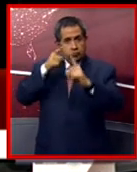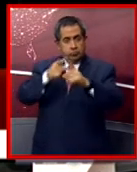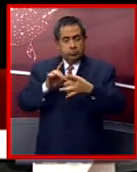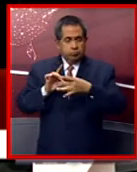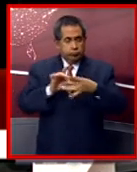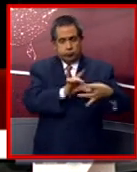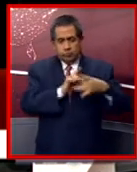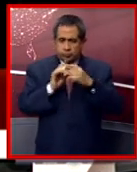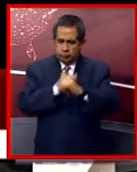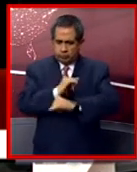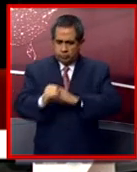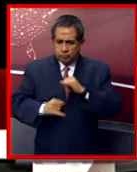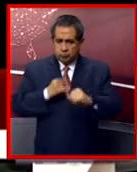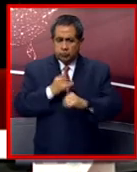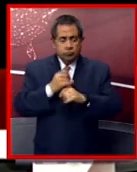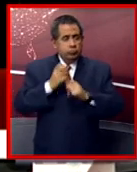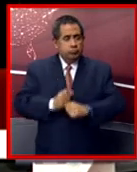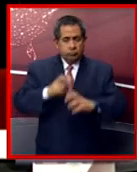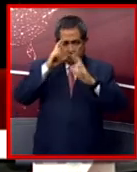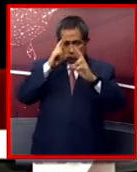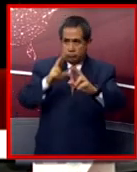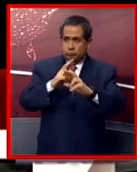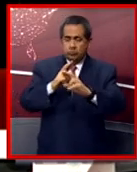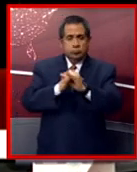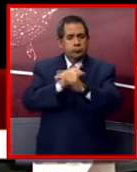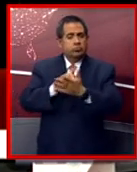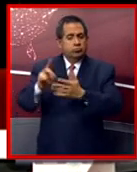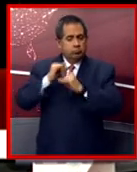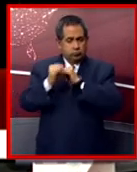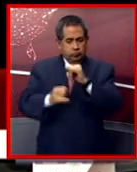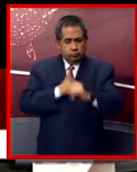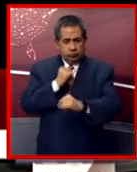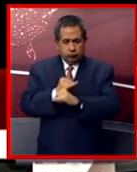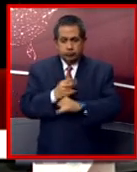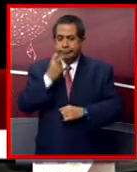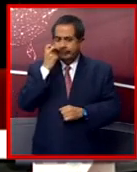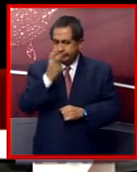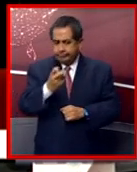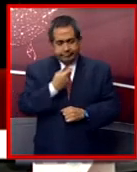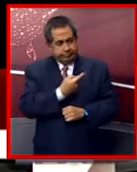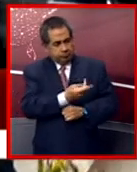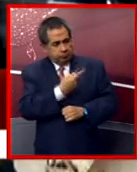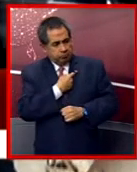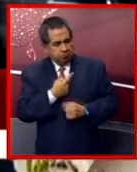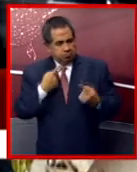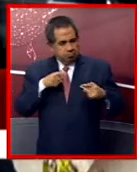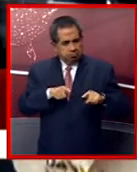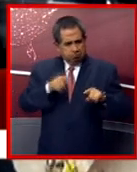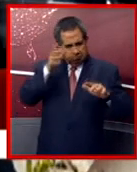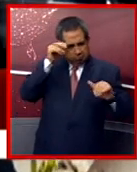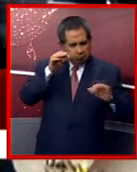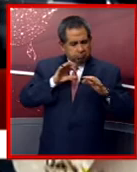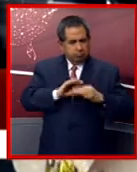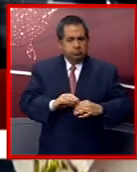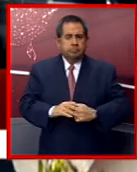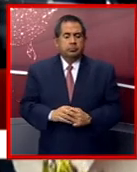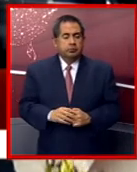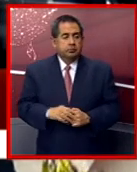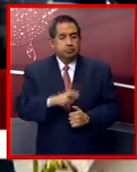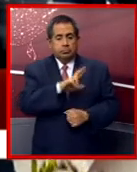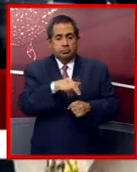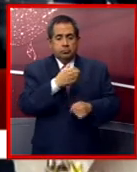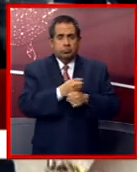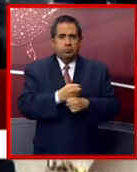cooperación internacional y el respeto al derecho internacional, marcan la pauta de una agenda común. La República de Namibia, su